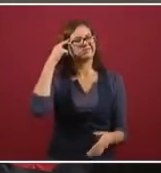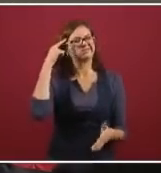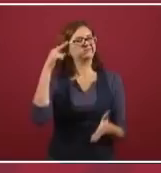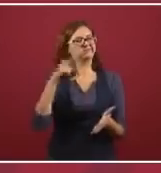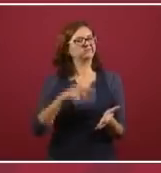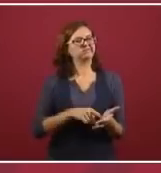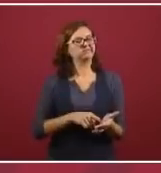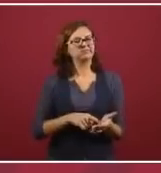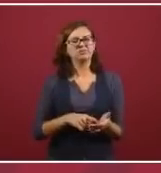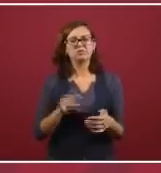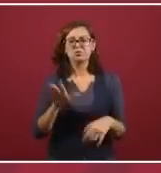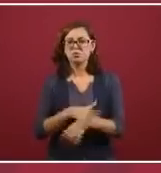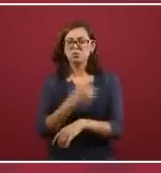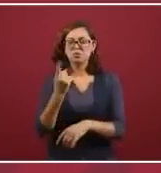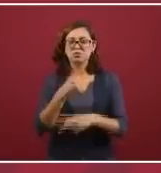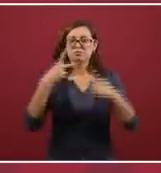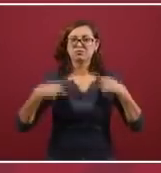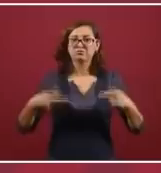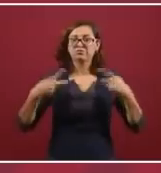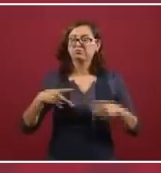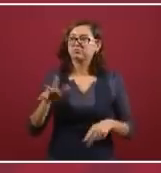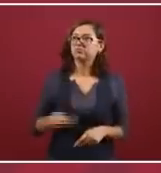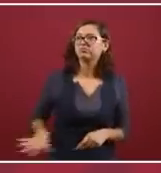está muy pendiente,